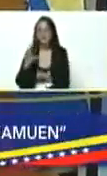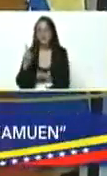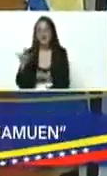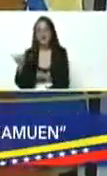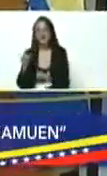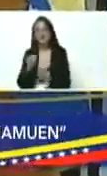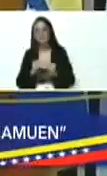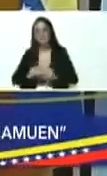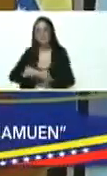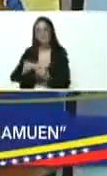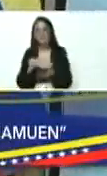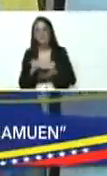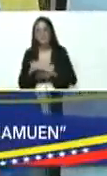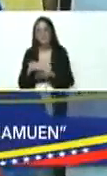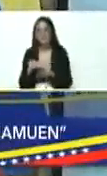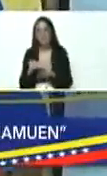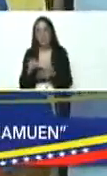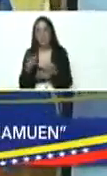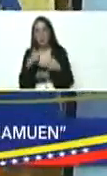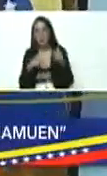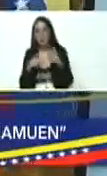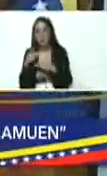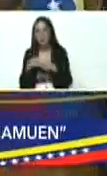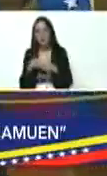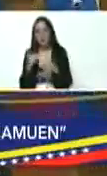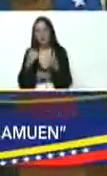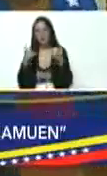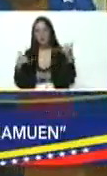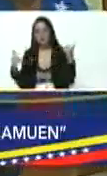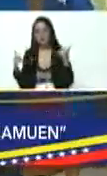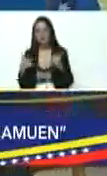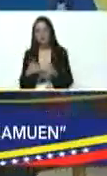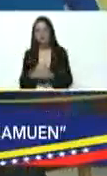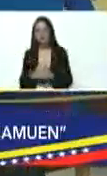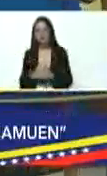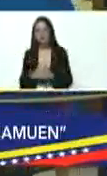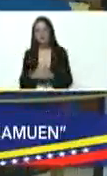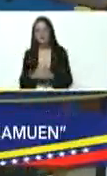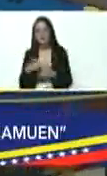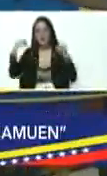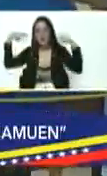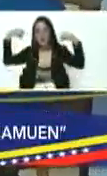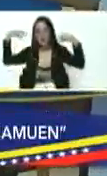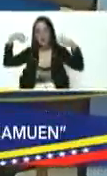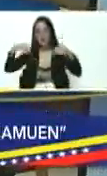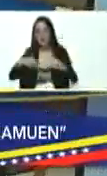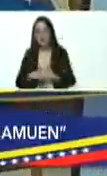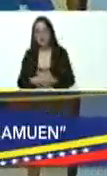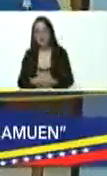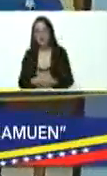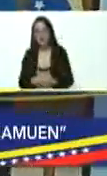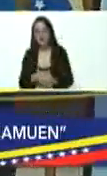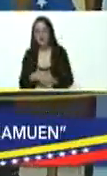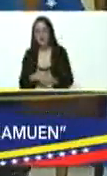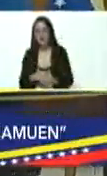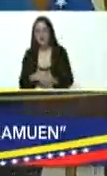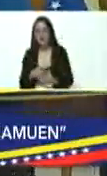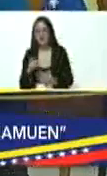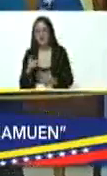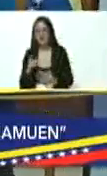hizo rehabilitación en construcción, en electricidad, en luminaria, en plomería, en